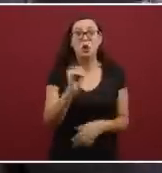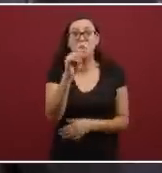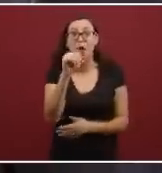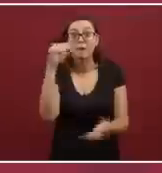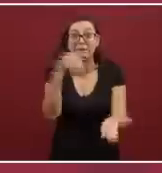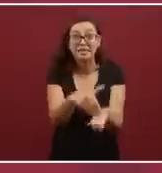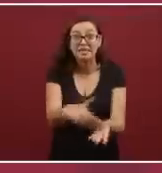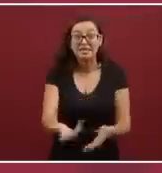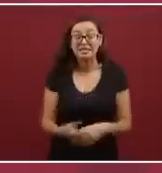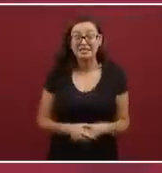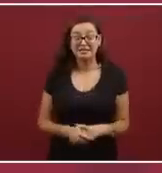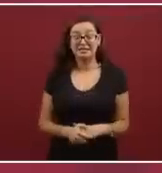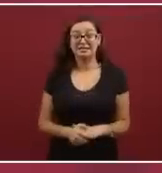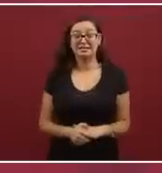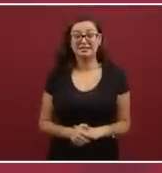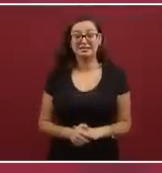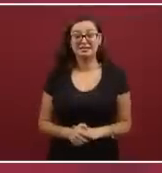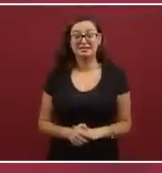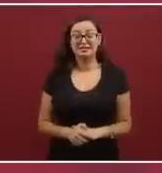9,000,